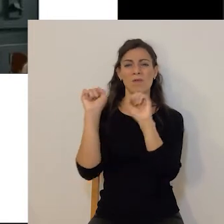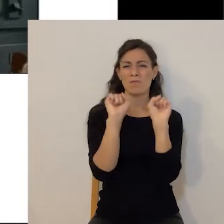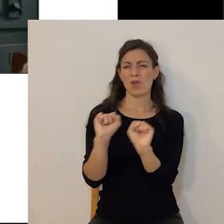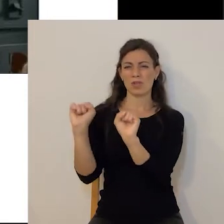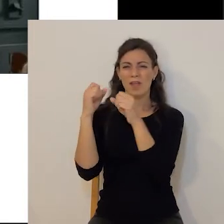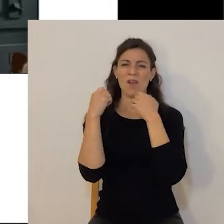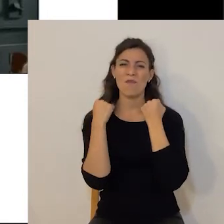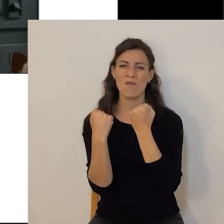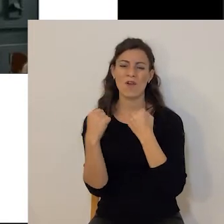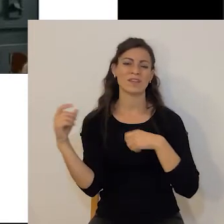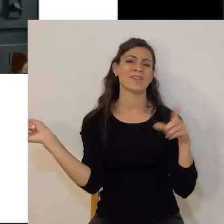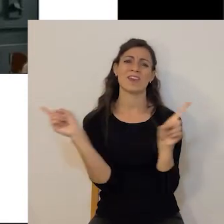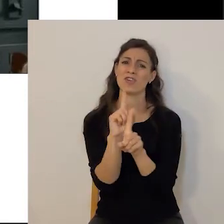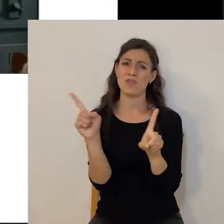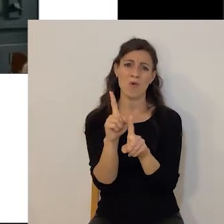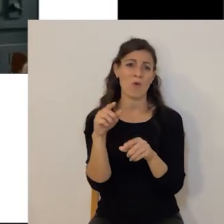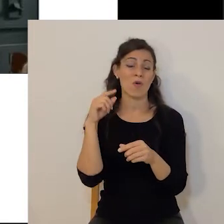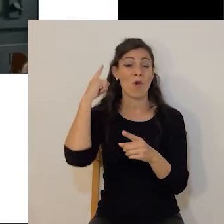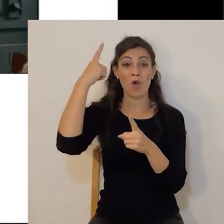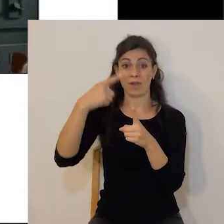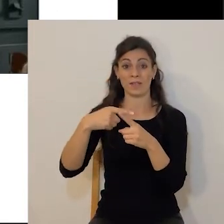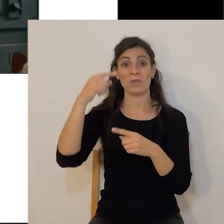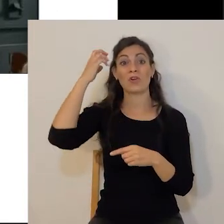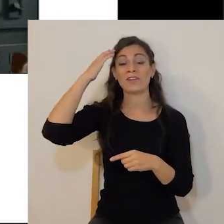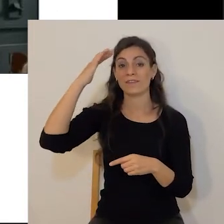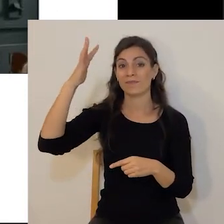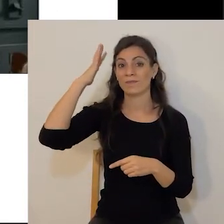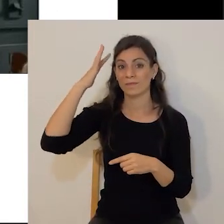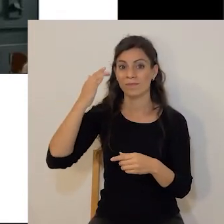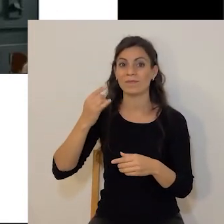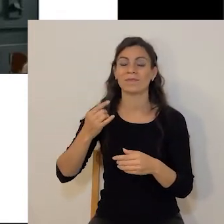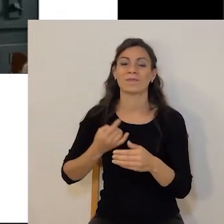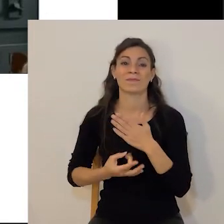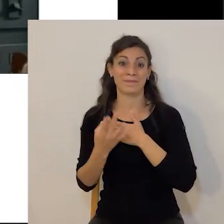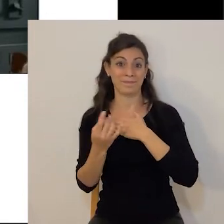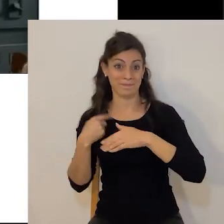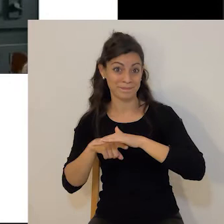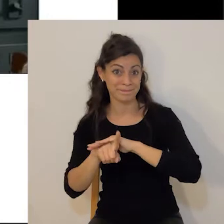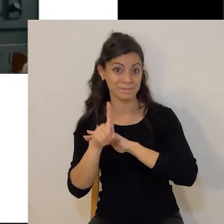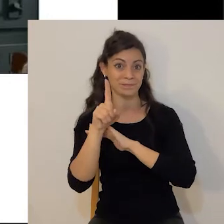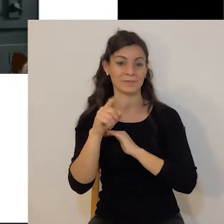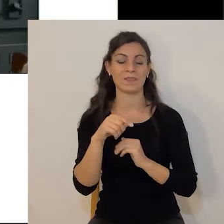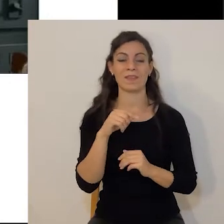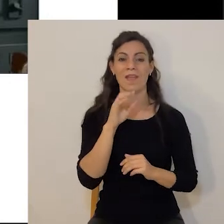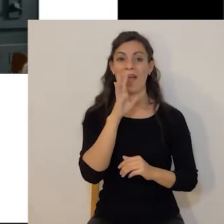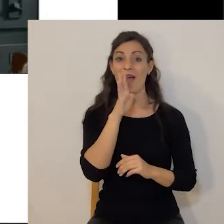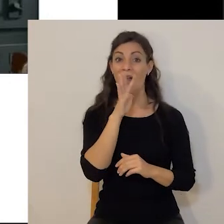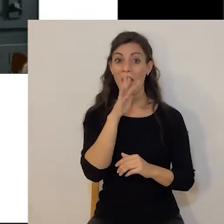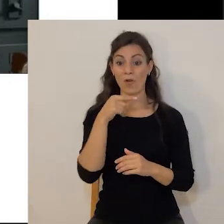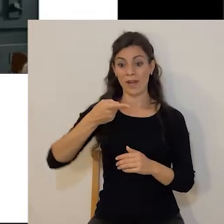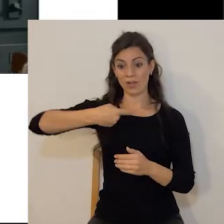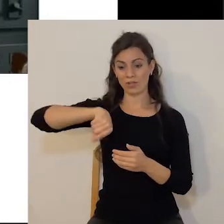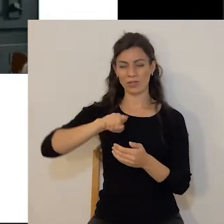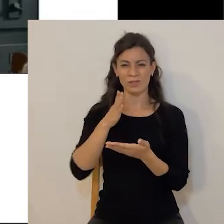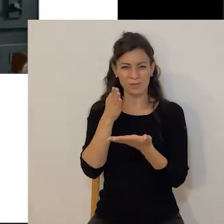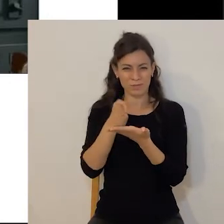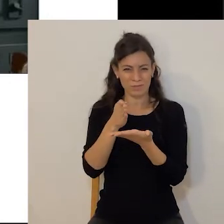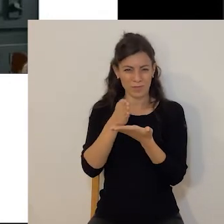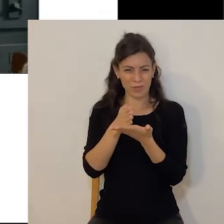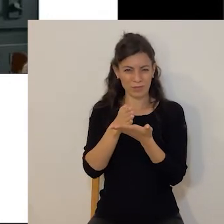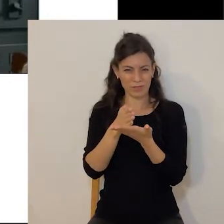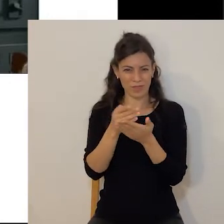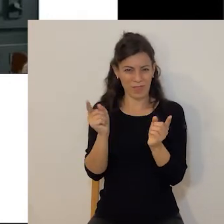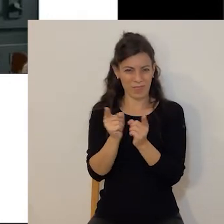tanto para que puedan desarrollar eso. Y ahora vamos a hacer una pequeña pausa en el